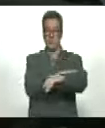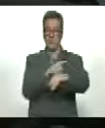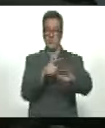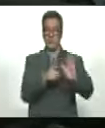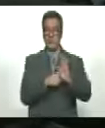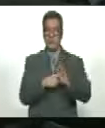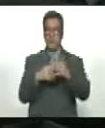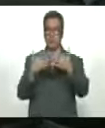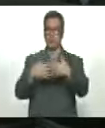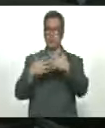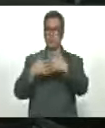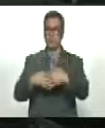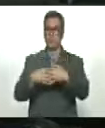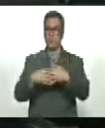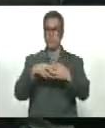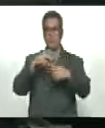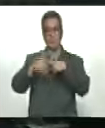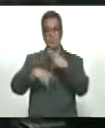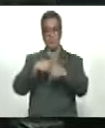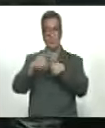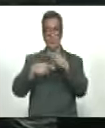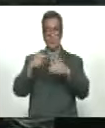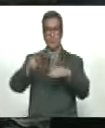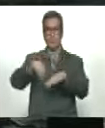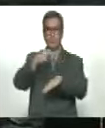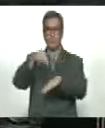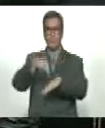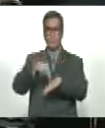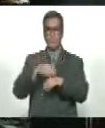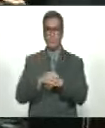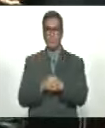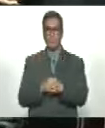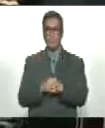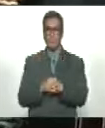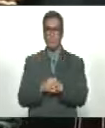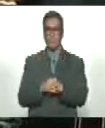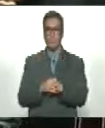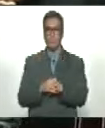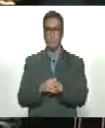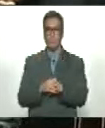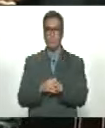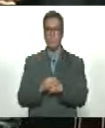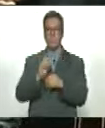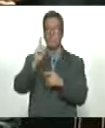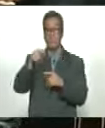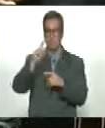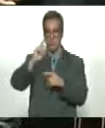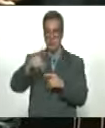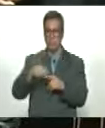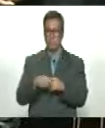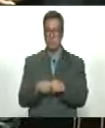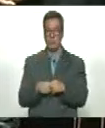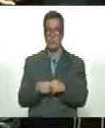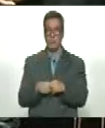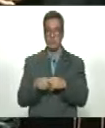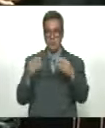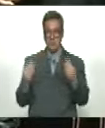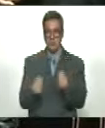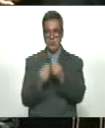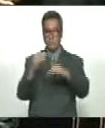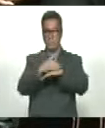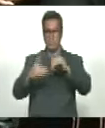de Industria y Producción Nacional. Están aquí también junto a